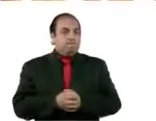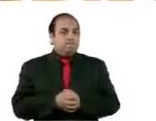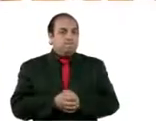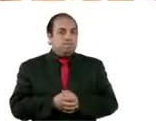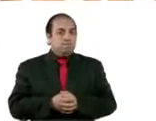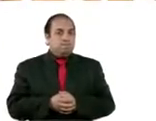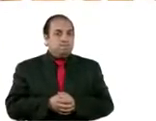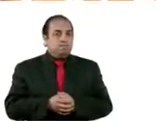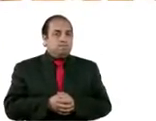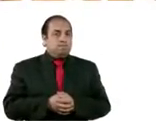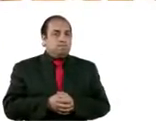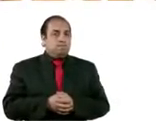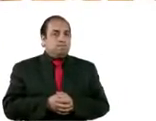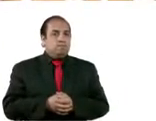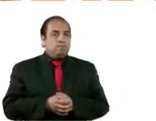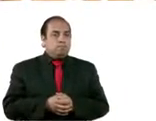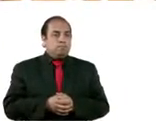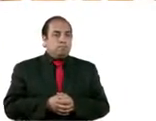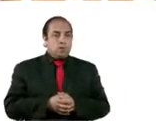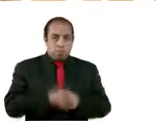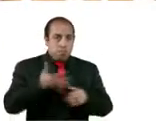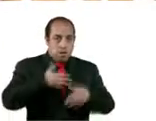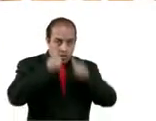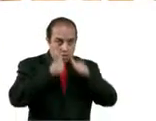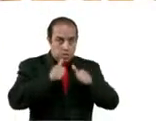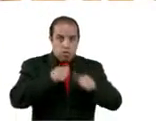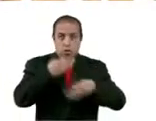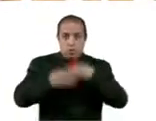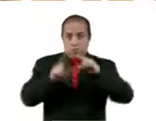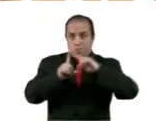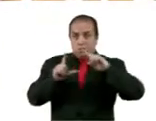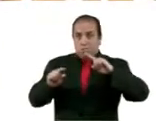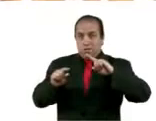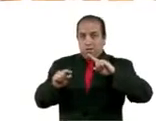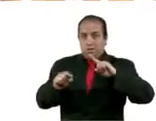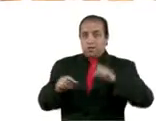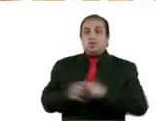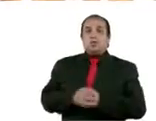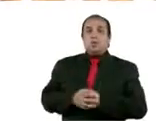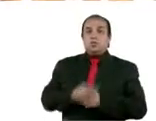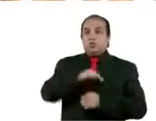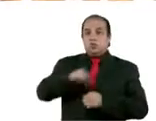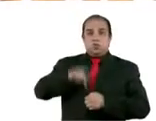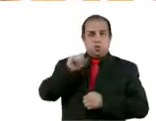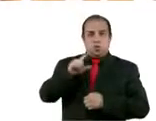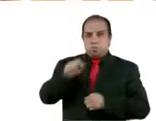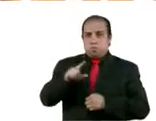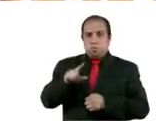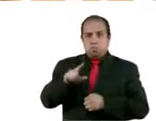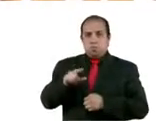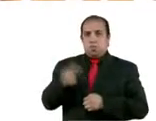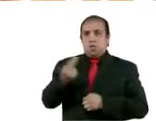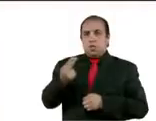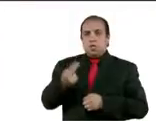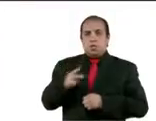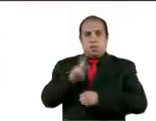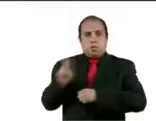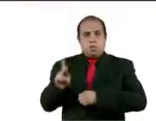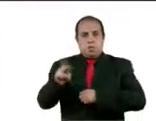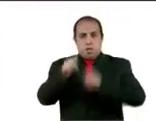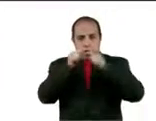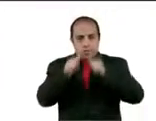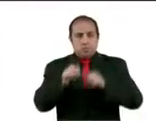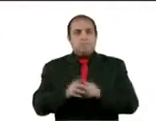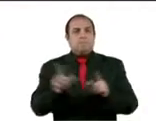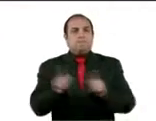tiene que estar pendiente, no solamente nosotros, estamos muy animados del avance de la Cuarta Transformación. Gracias. Concluimos